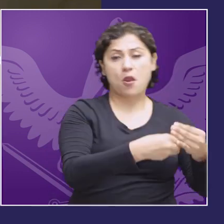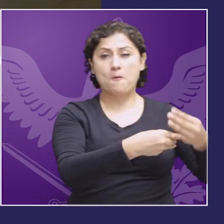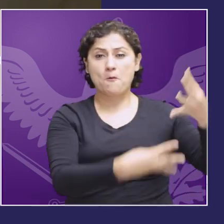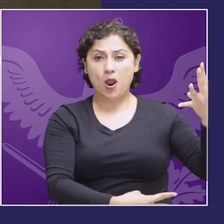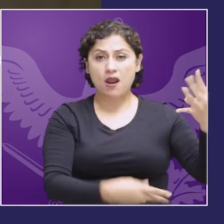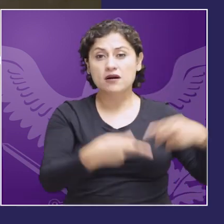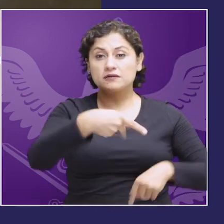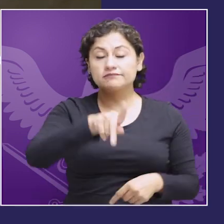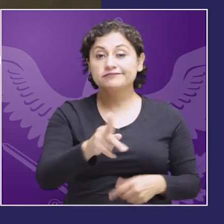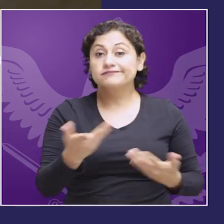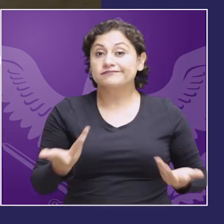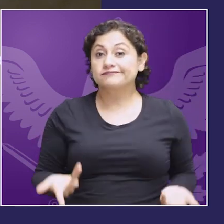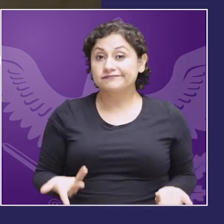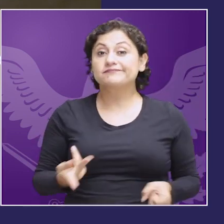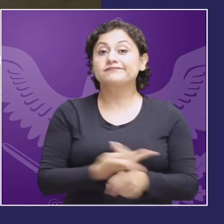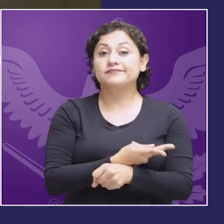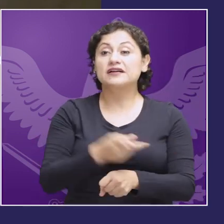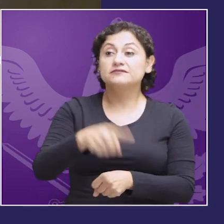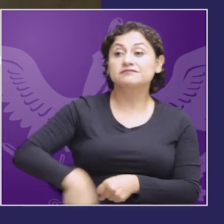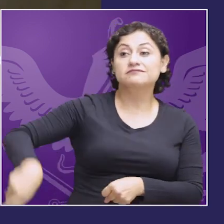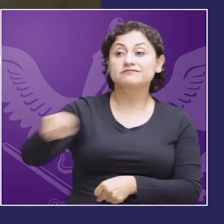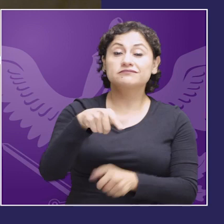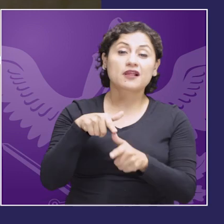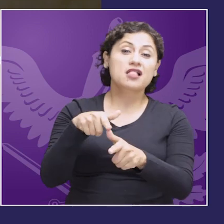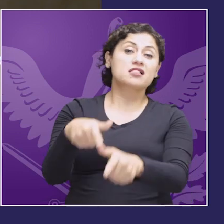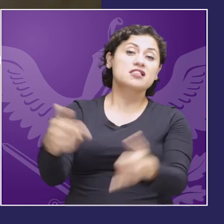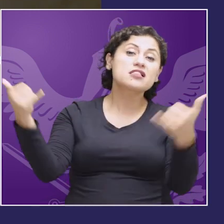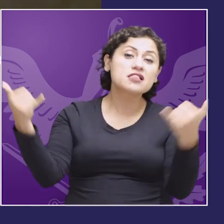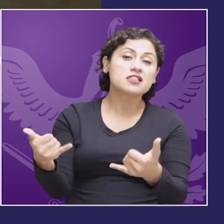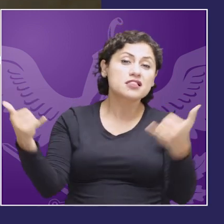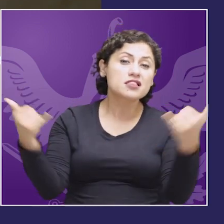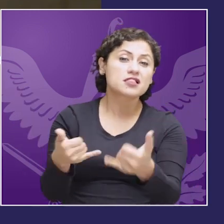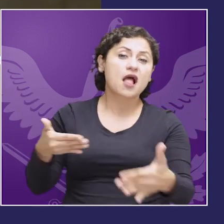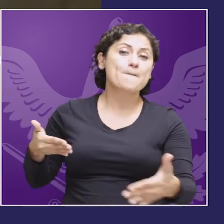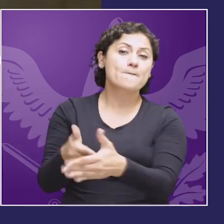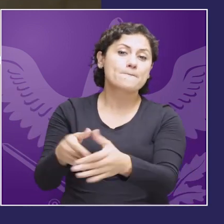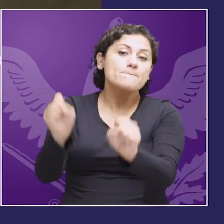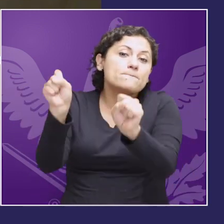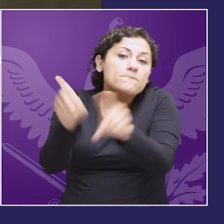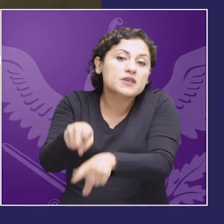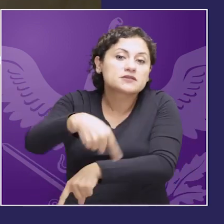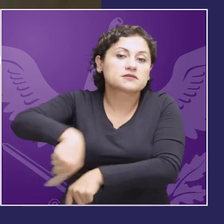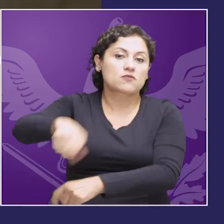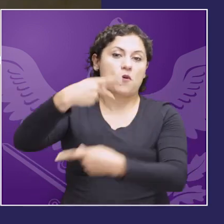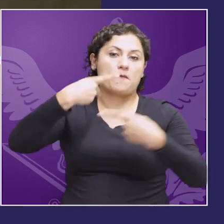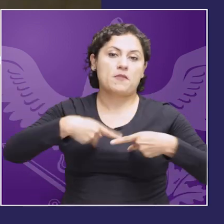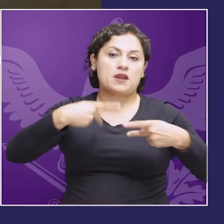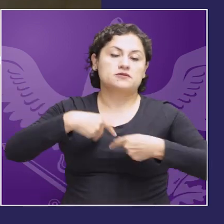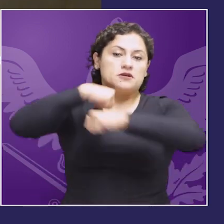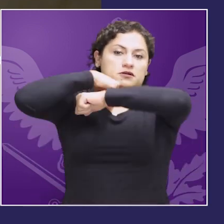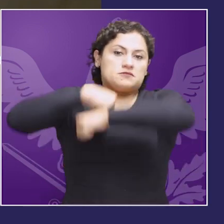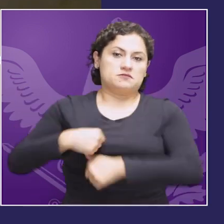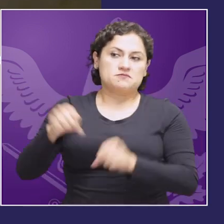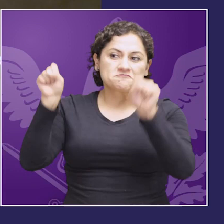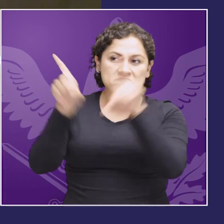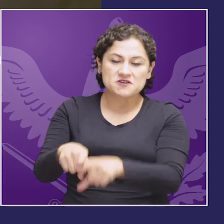víctimas. Entonces, tenemos todo el marco normativo, tenemos todas las herramientas, tenemos todos los estándares, pero nos